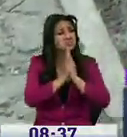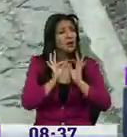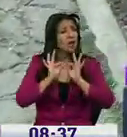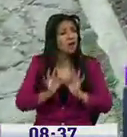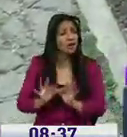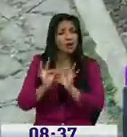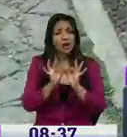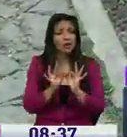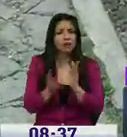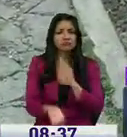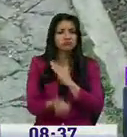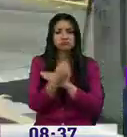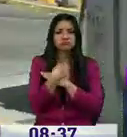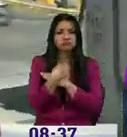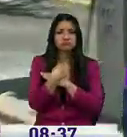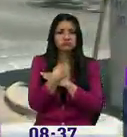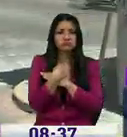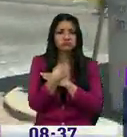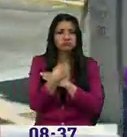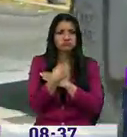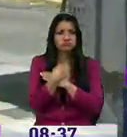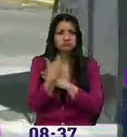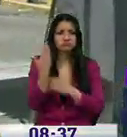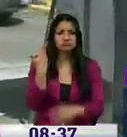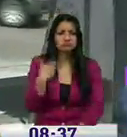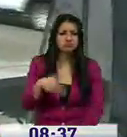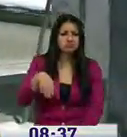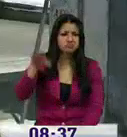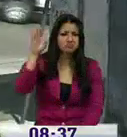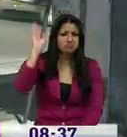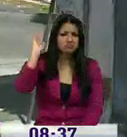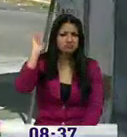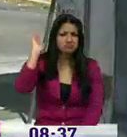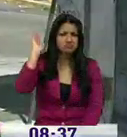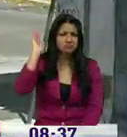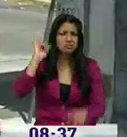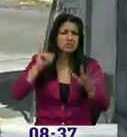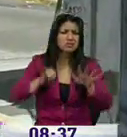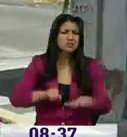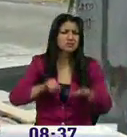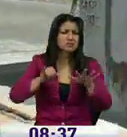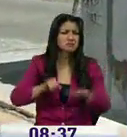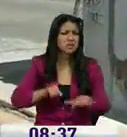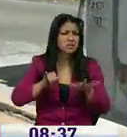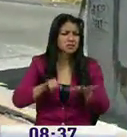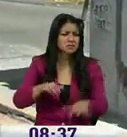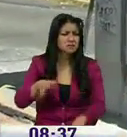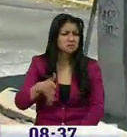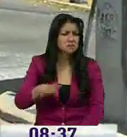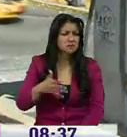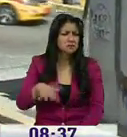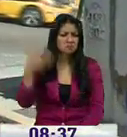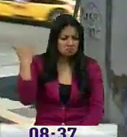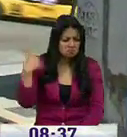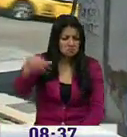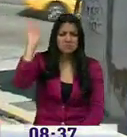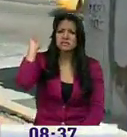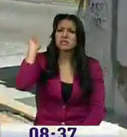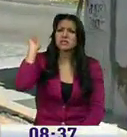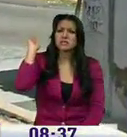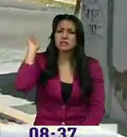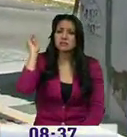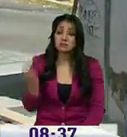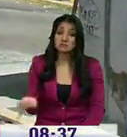reparación por parte de la comunidad. Esto ya tiene más de unos 6 meses, algo así, porque